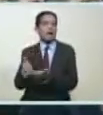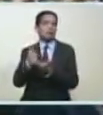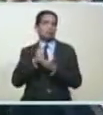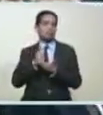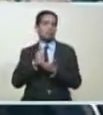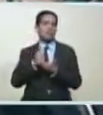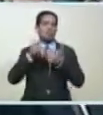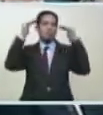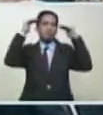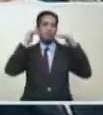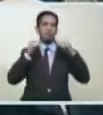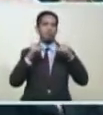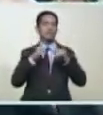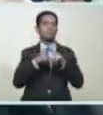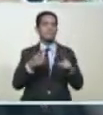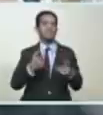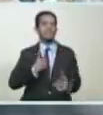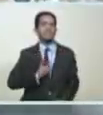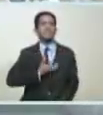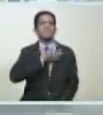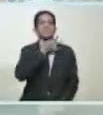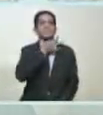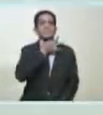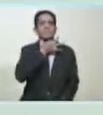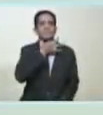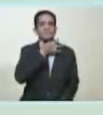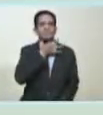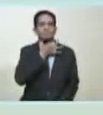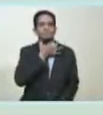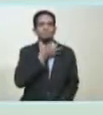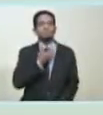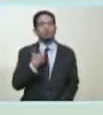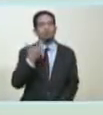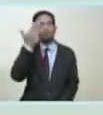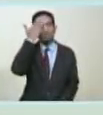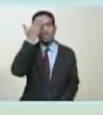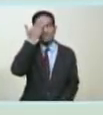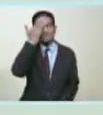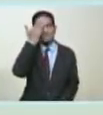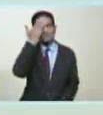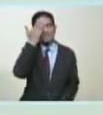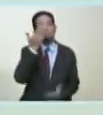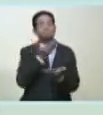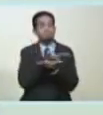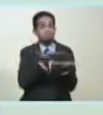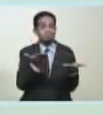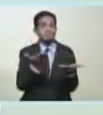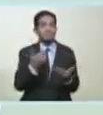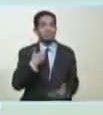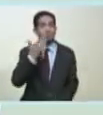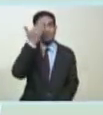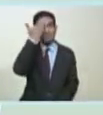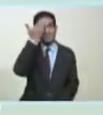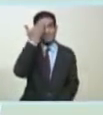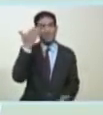Pero viven pariendo. Yo sé, trabajadores públicos, trabajadores del país. Yo sé lo que es parir.